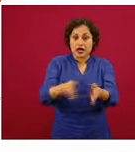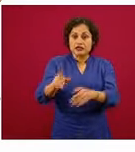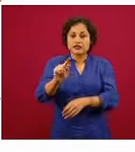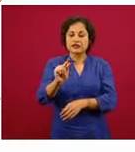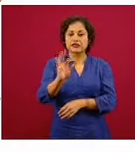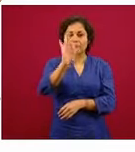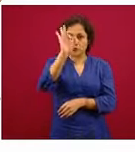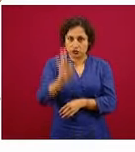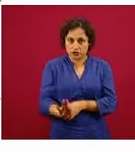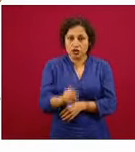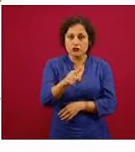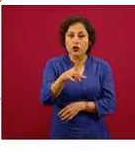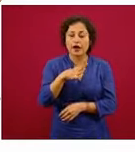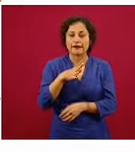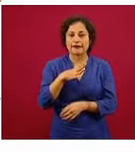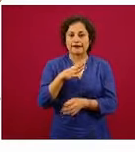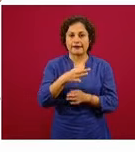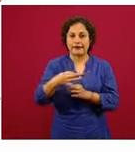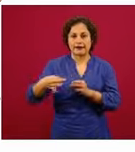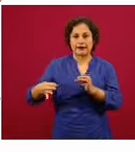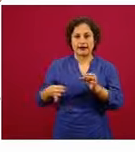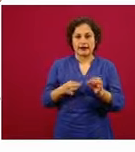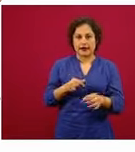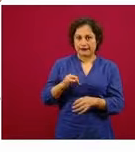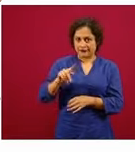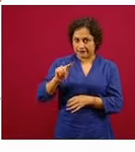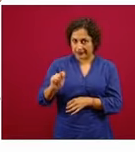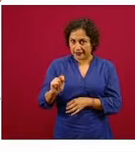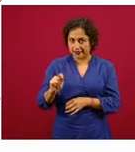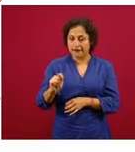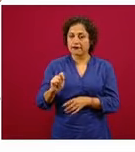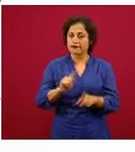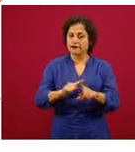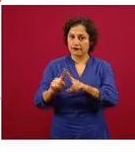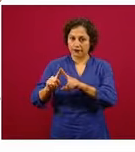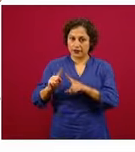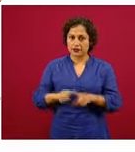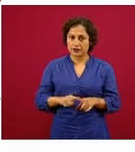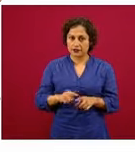un 100% de los linfocitos T tienen